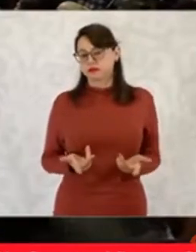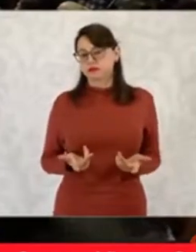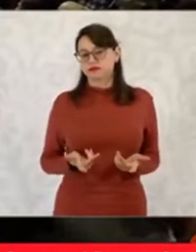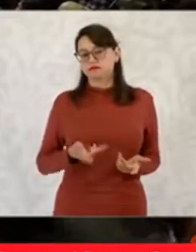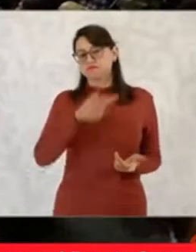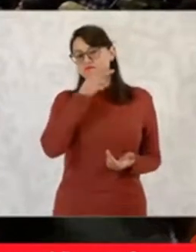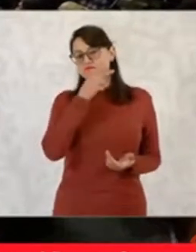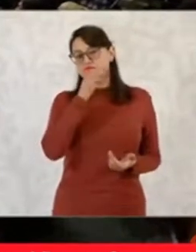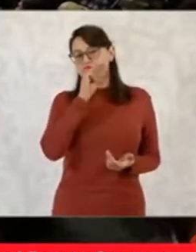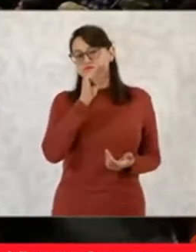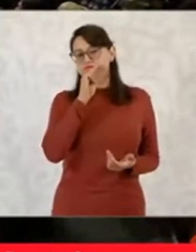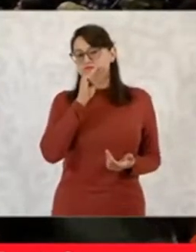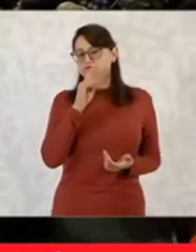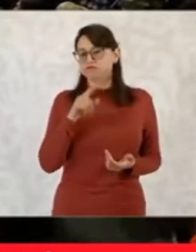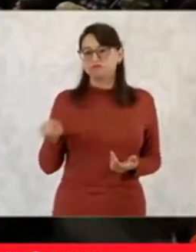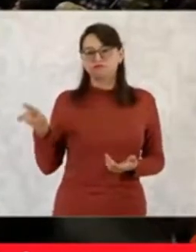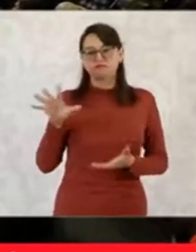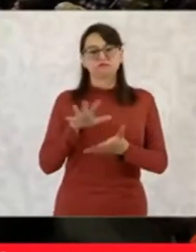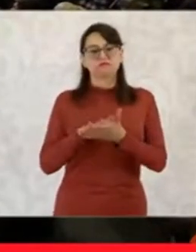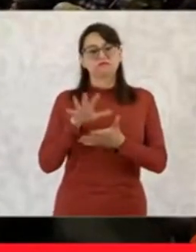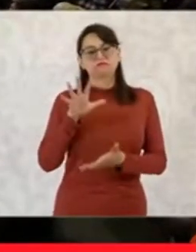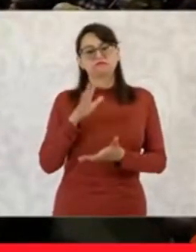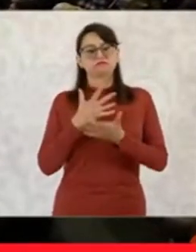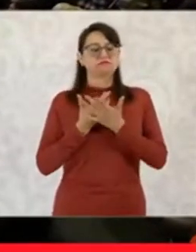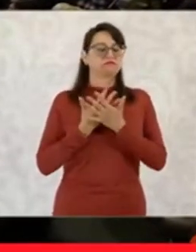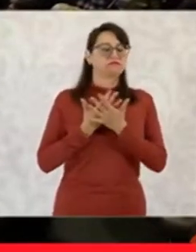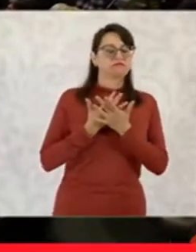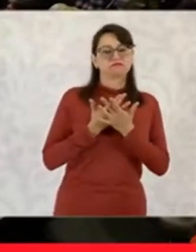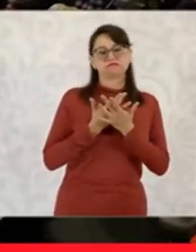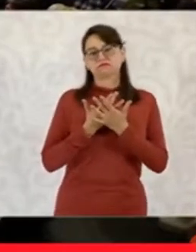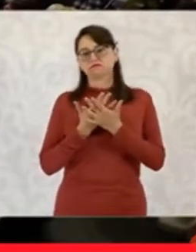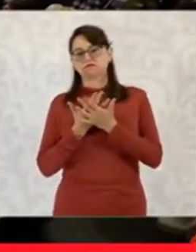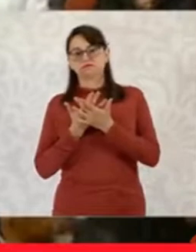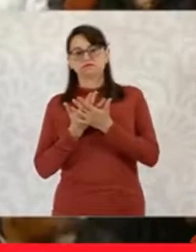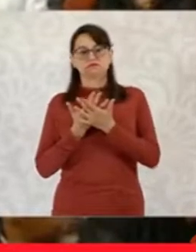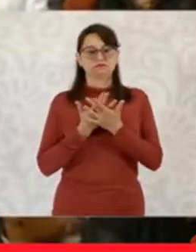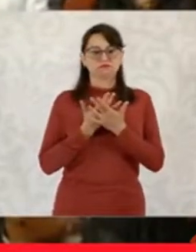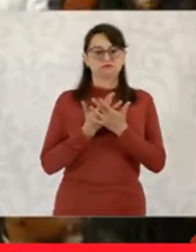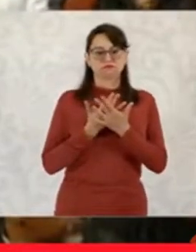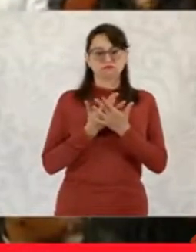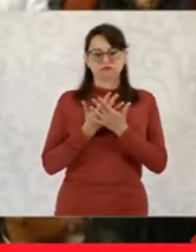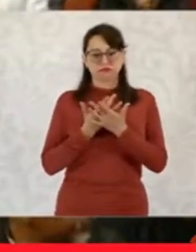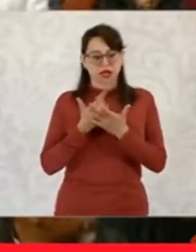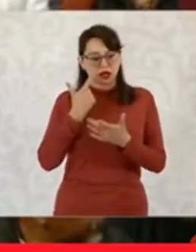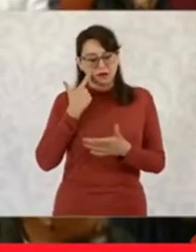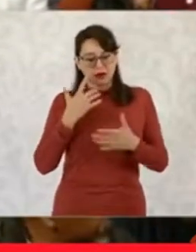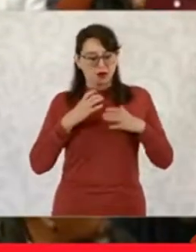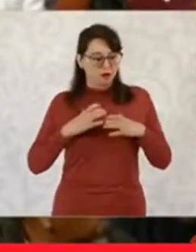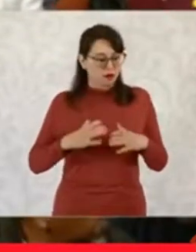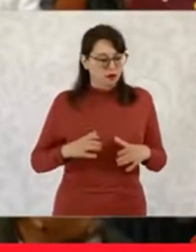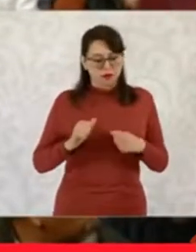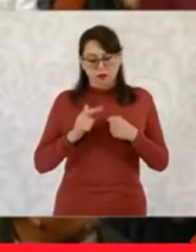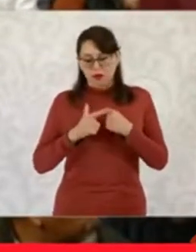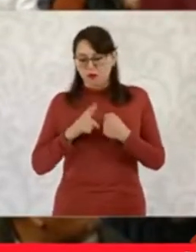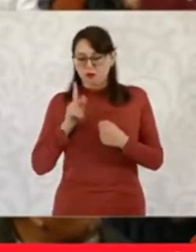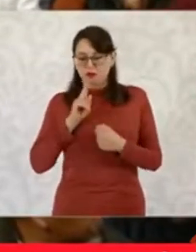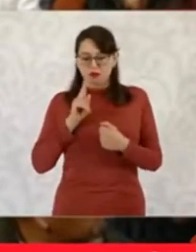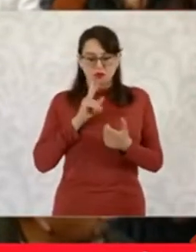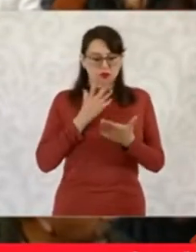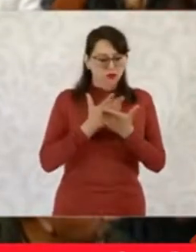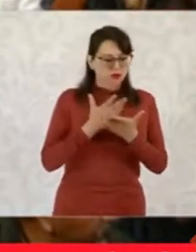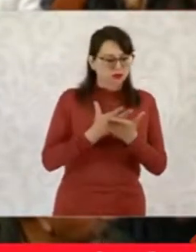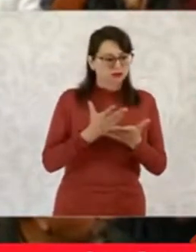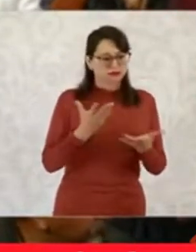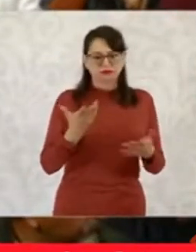madres y padres esperaban, por lo que ellos exigían mucho, era encontrar las evidencias que ya hace días se